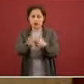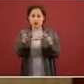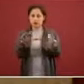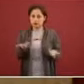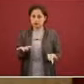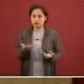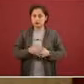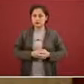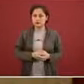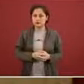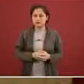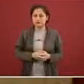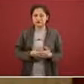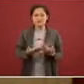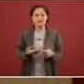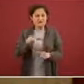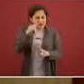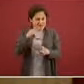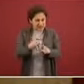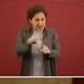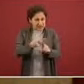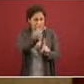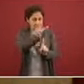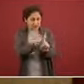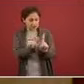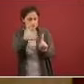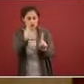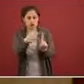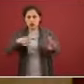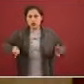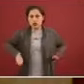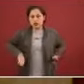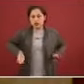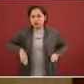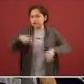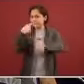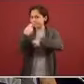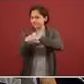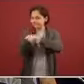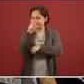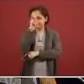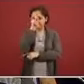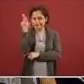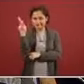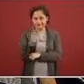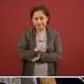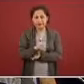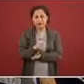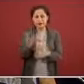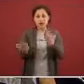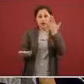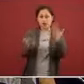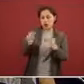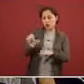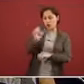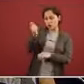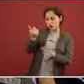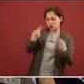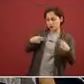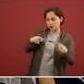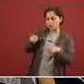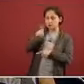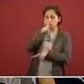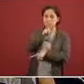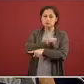mayor probabilidad de morir comparados con personas que no tengan estas características. Y lo recordamos